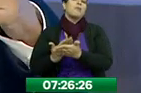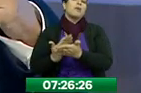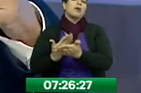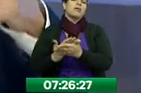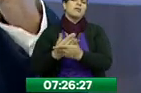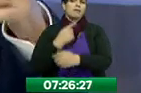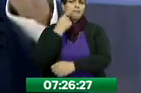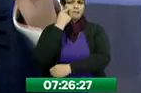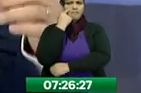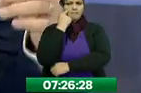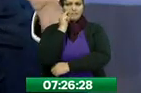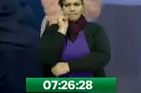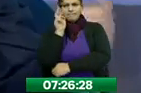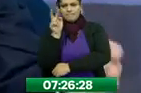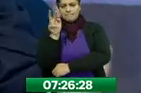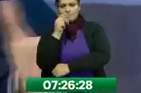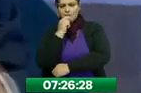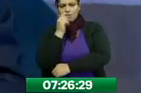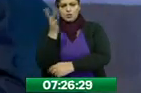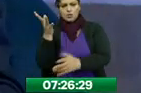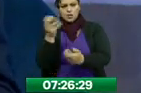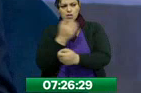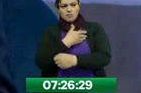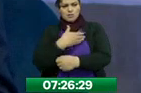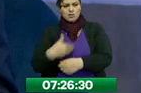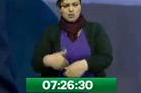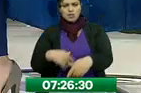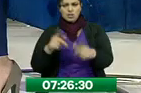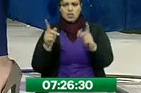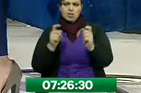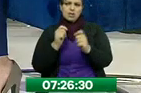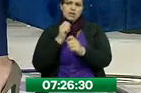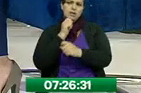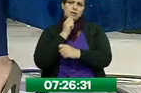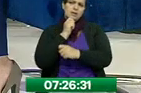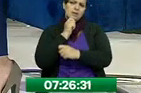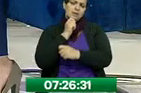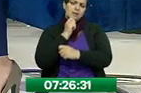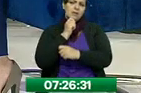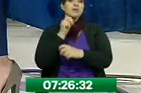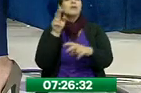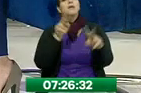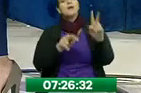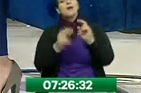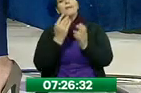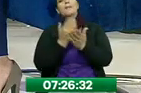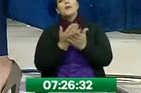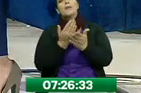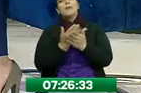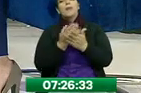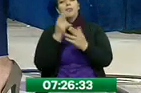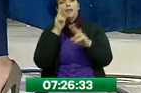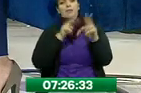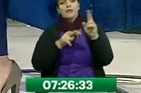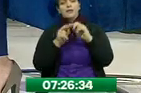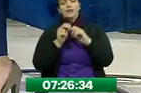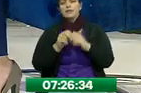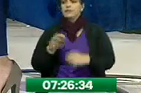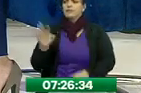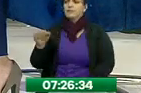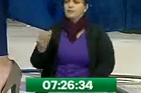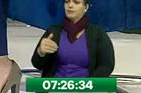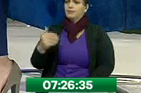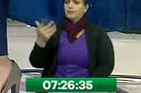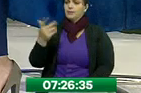quieren dirigir y gobernar el Ecuador? ¿Usted irá solo como candidato por la derecha en el movimiento, creo, o habrá otros candidatos